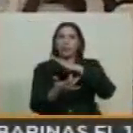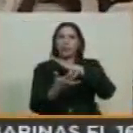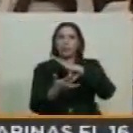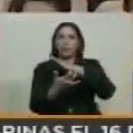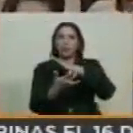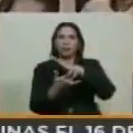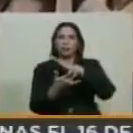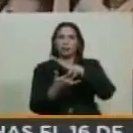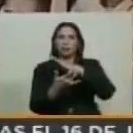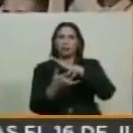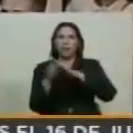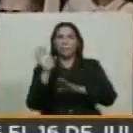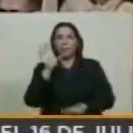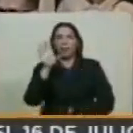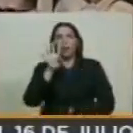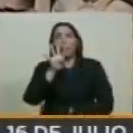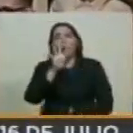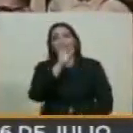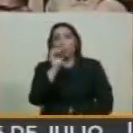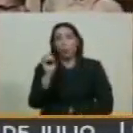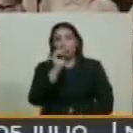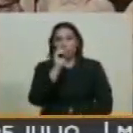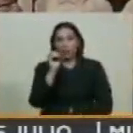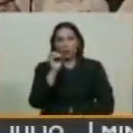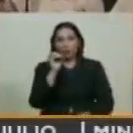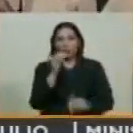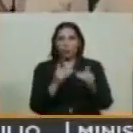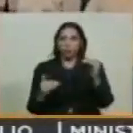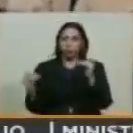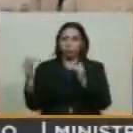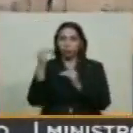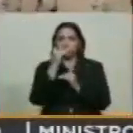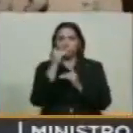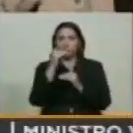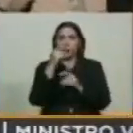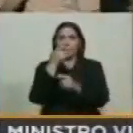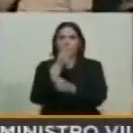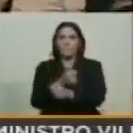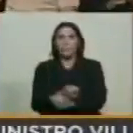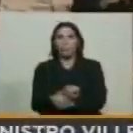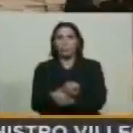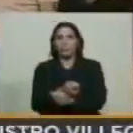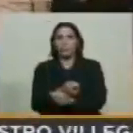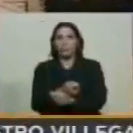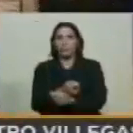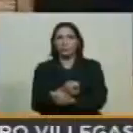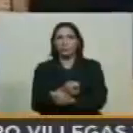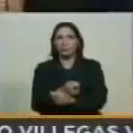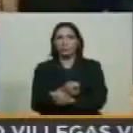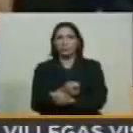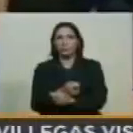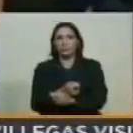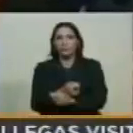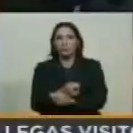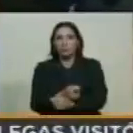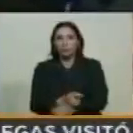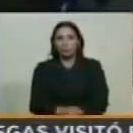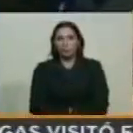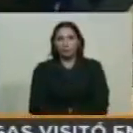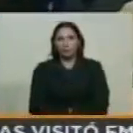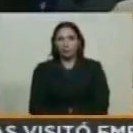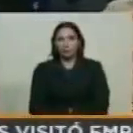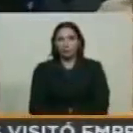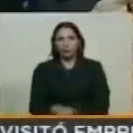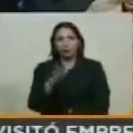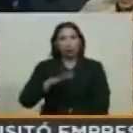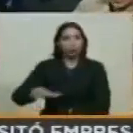un 4% se elevó la matrícula de egresados de bachilleres en ciencia en todo el territorio nacional. Son